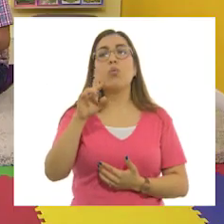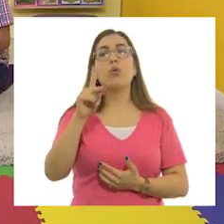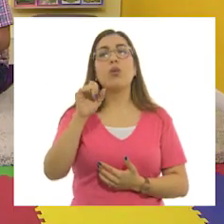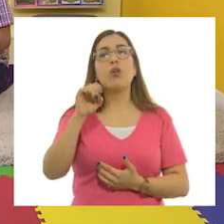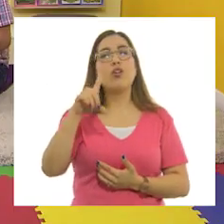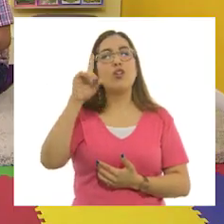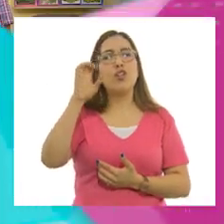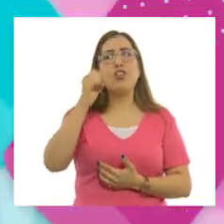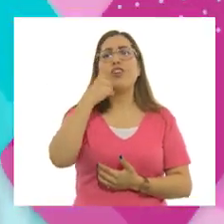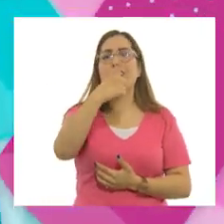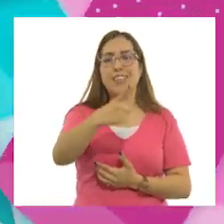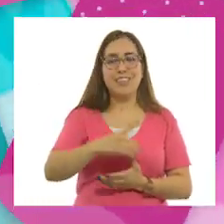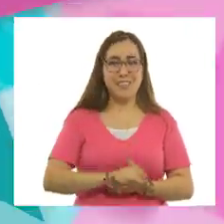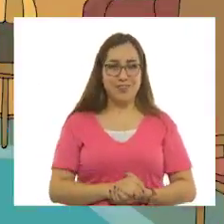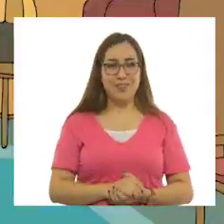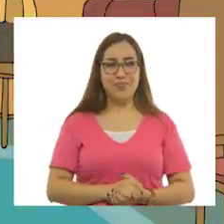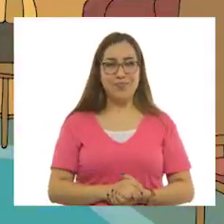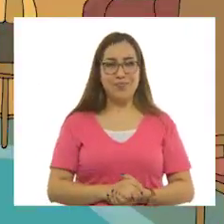vamos